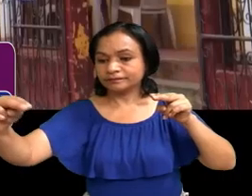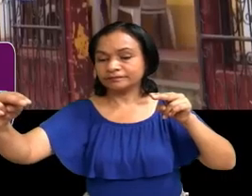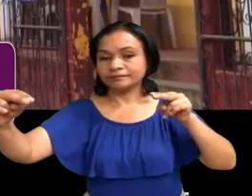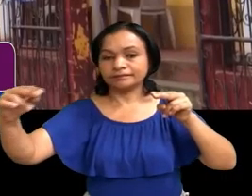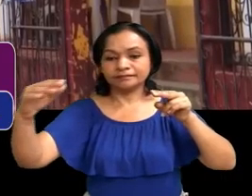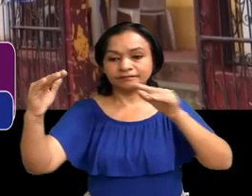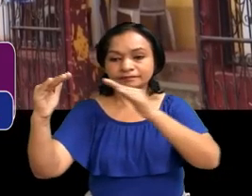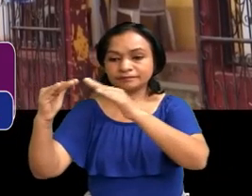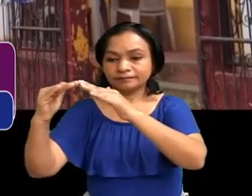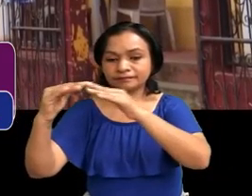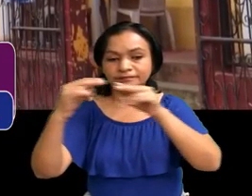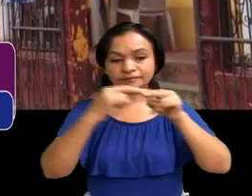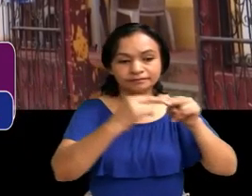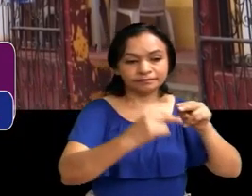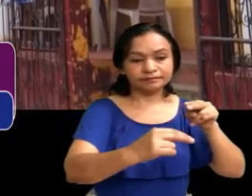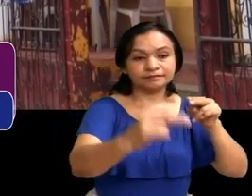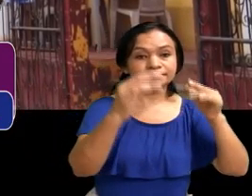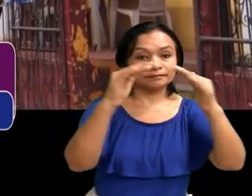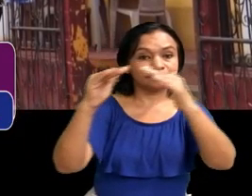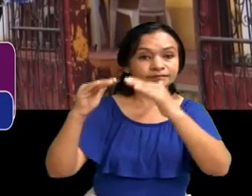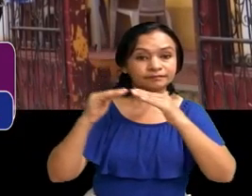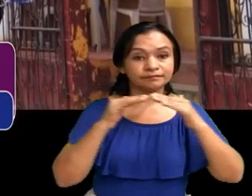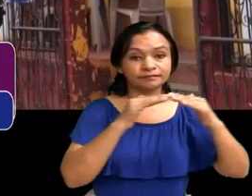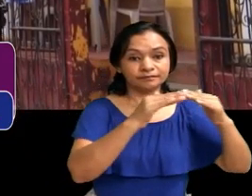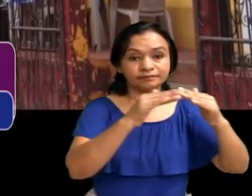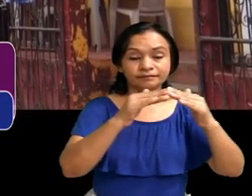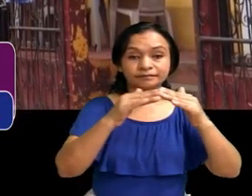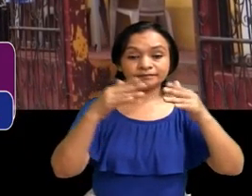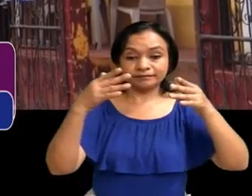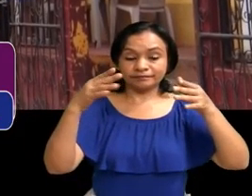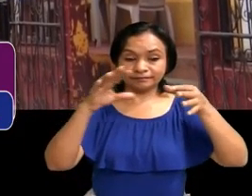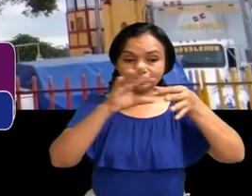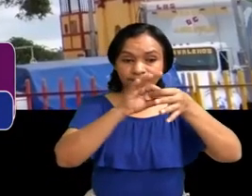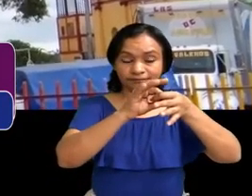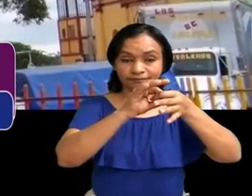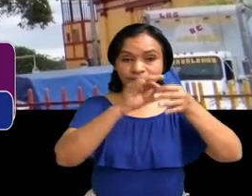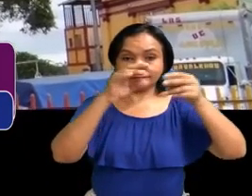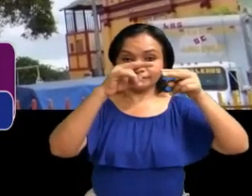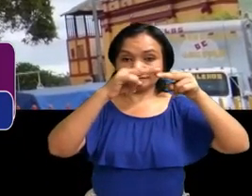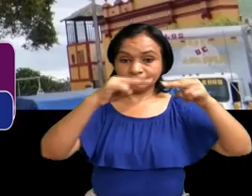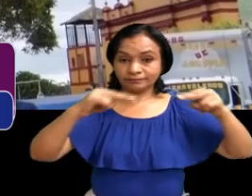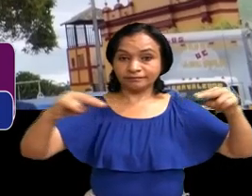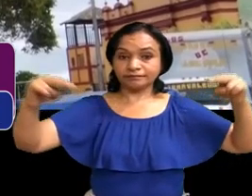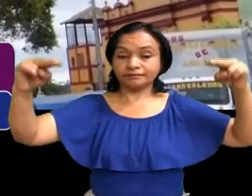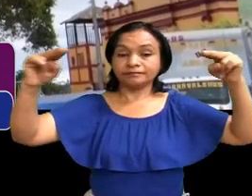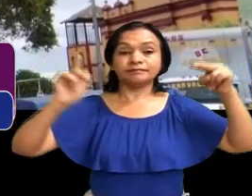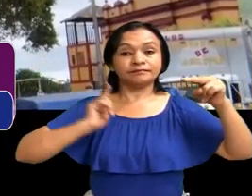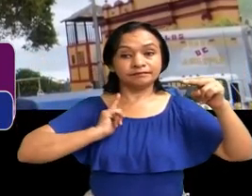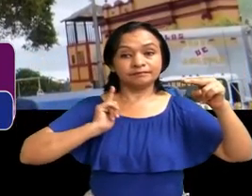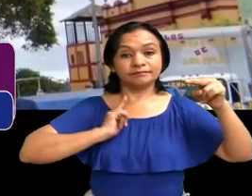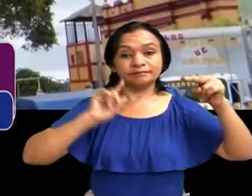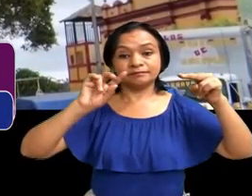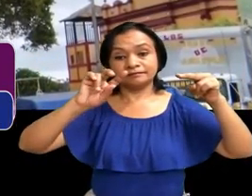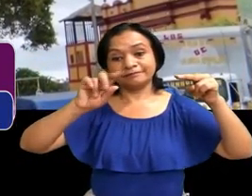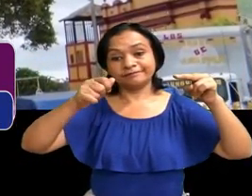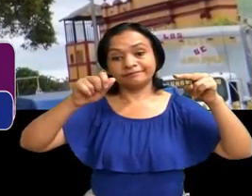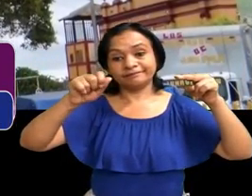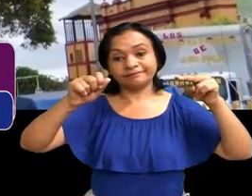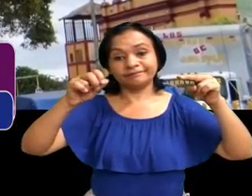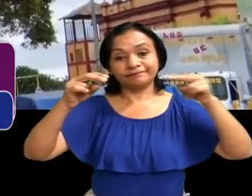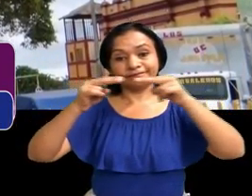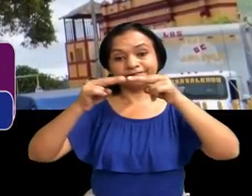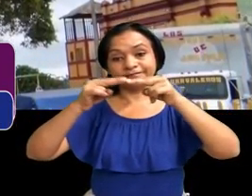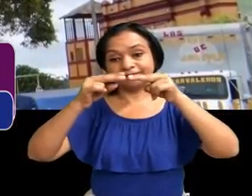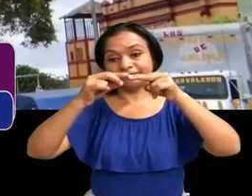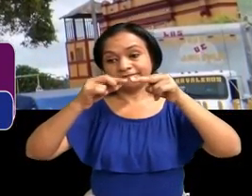eléctrica. Entonces, de esos cables, de ese sistema donde tenemos fibra óptica, empezamos a